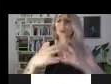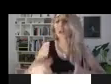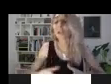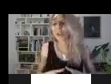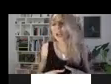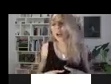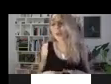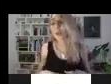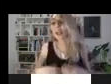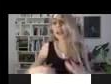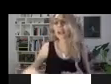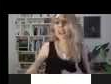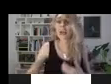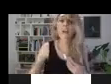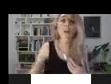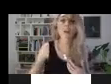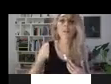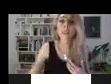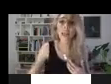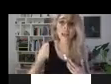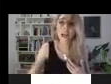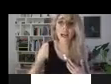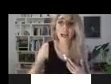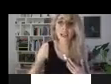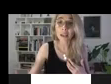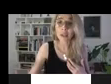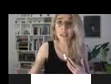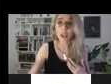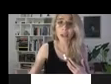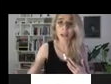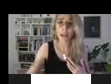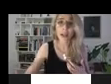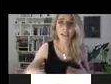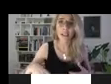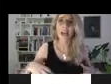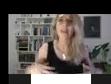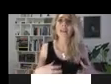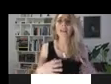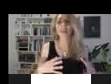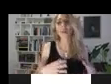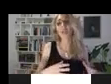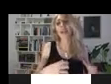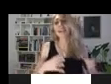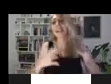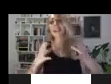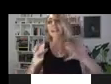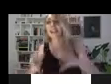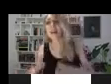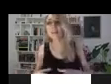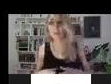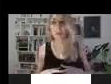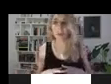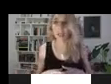la circulación de las obras de arte nos invita a reflexionar acerca más de una idea